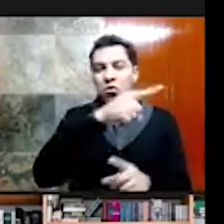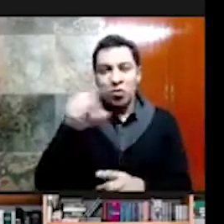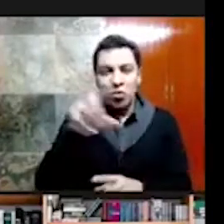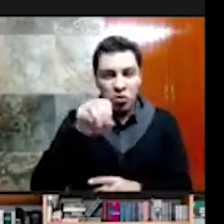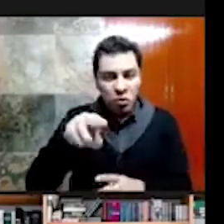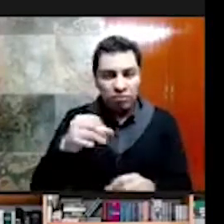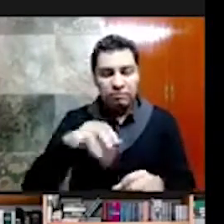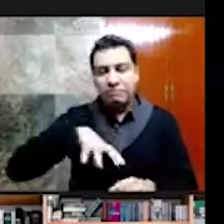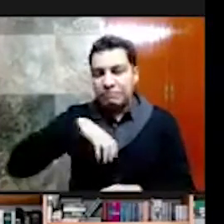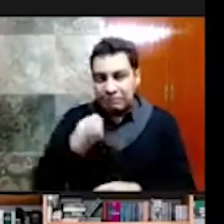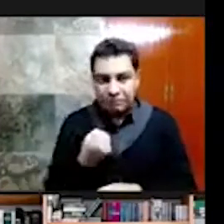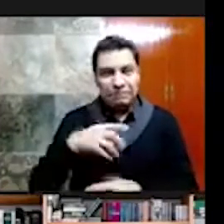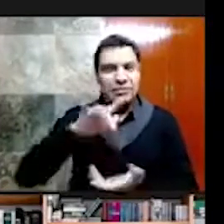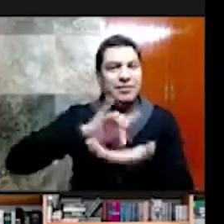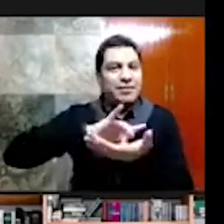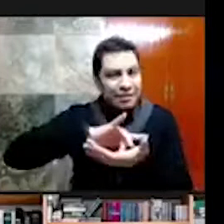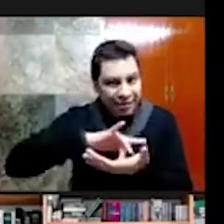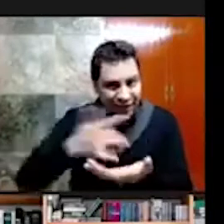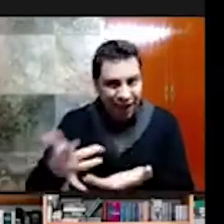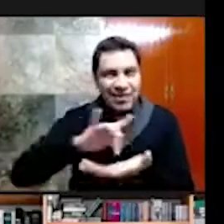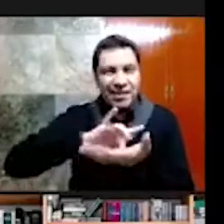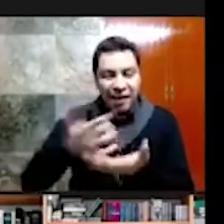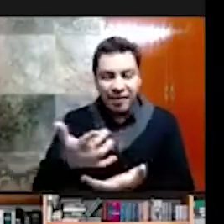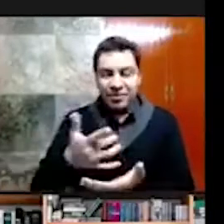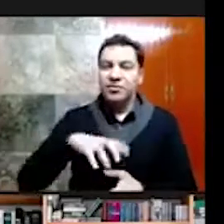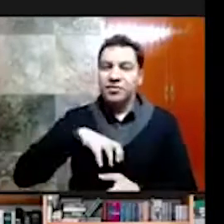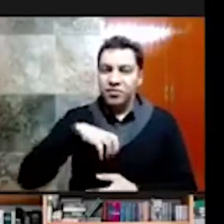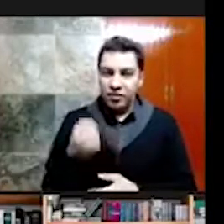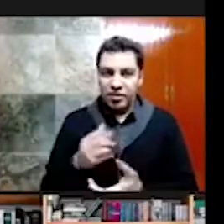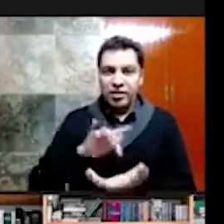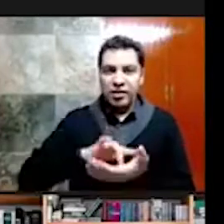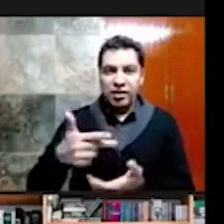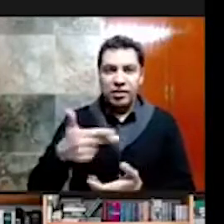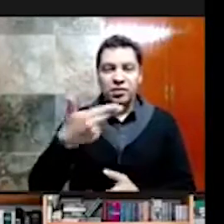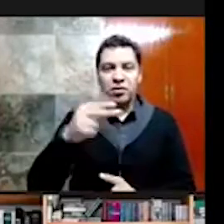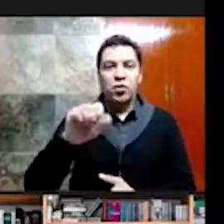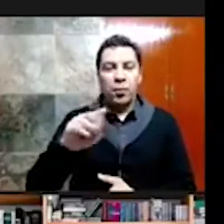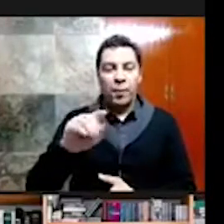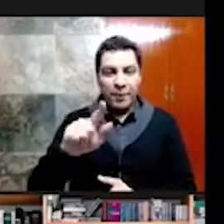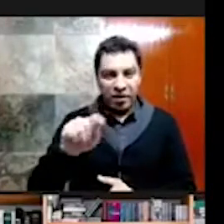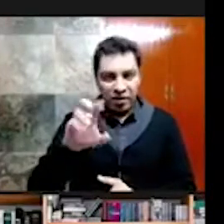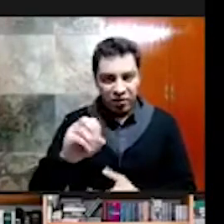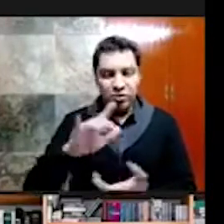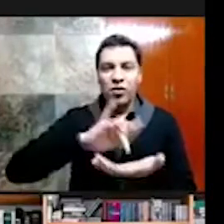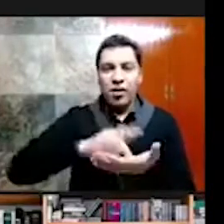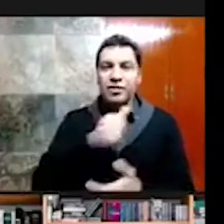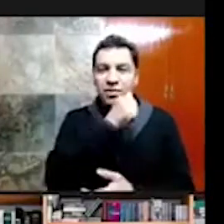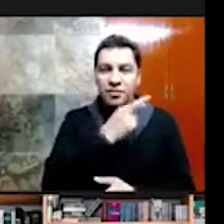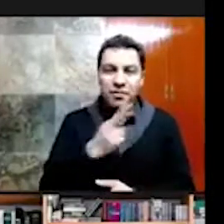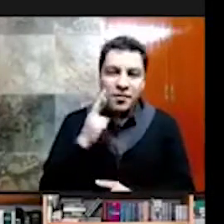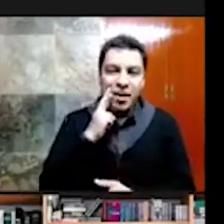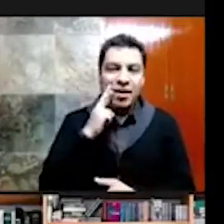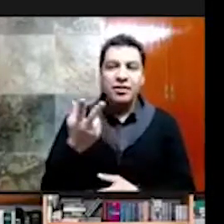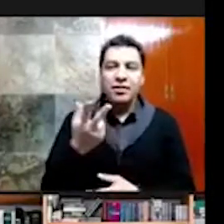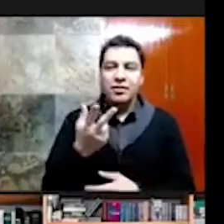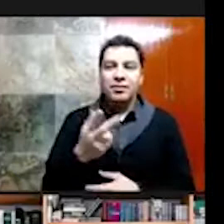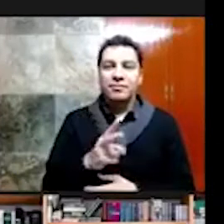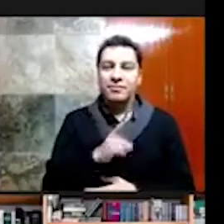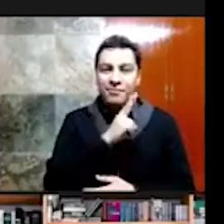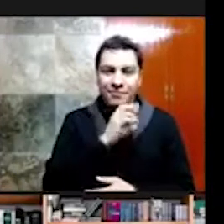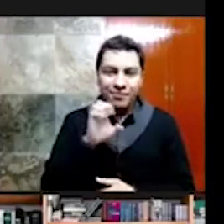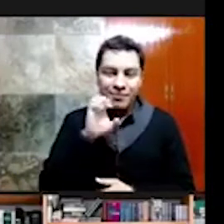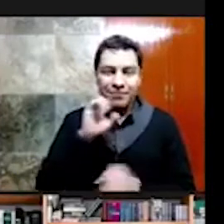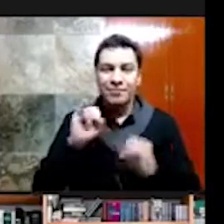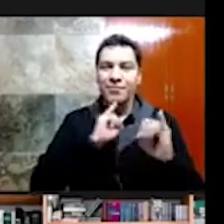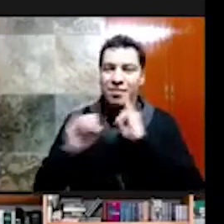lo que hacen. Gracias, gracias por este esfuerzo. Gracias a Humberto Retureta y a Vani Barajas, nuestras estrellas de